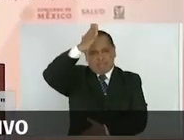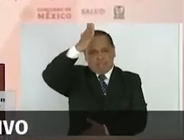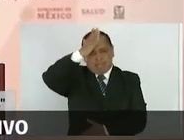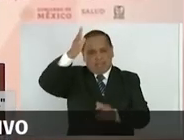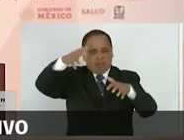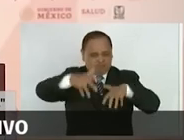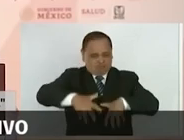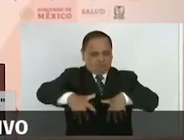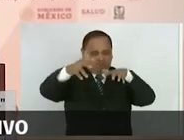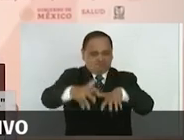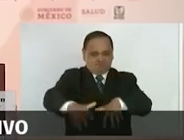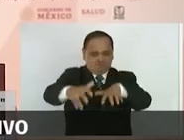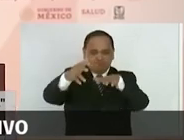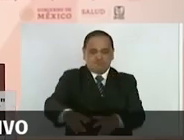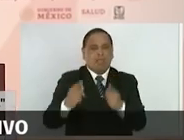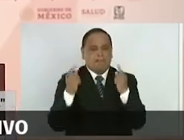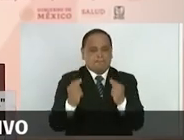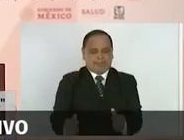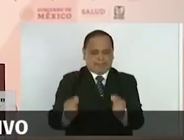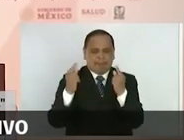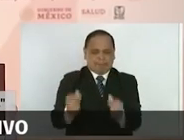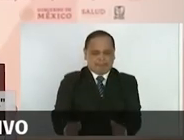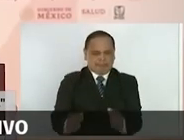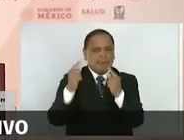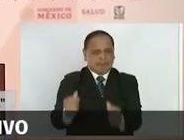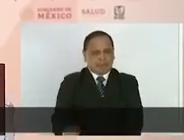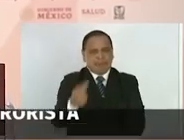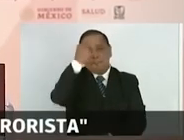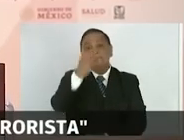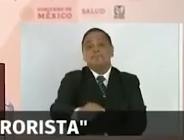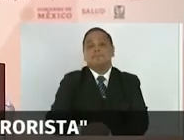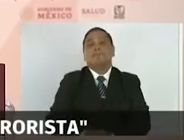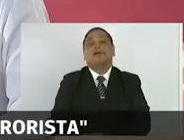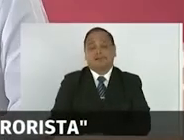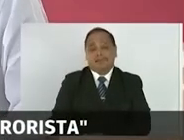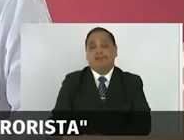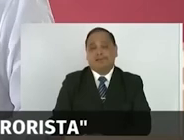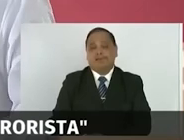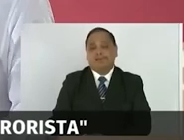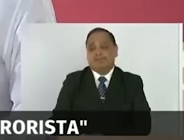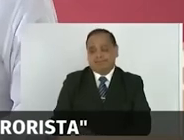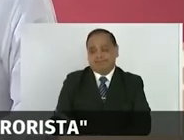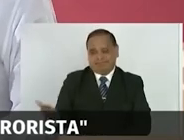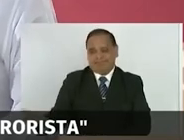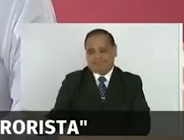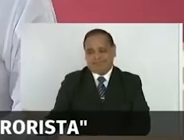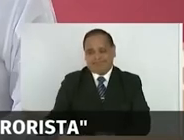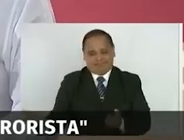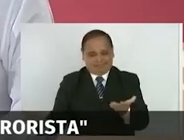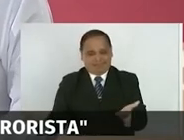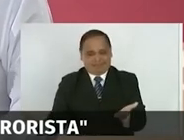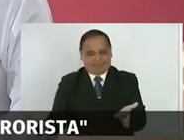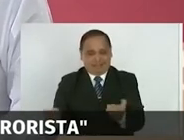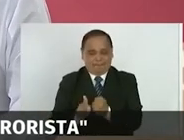por algunas razones parece que se está explicando más. No sé yo si hay intenciones